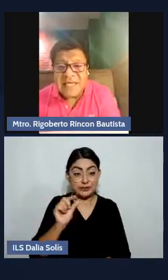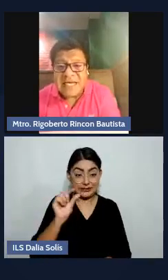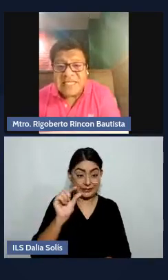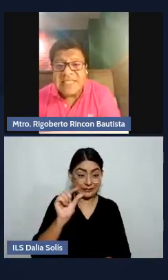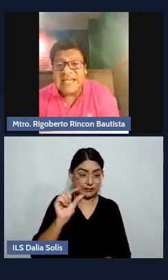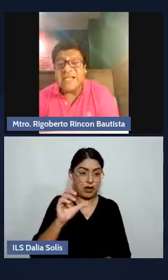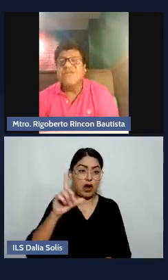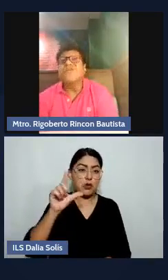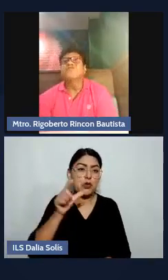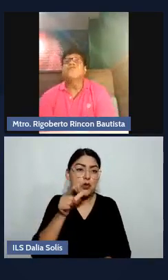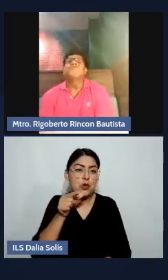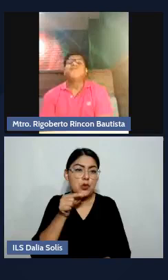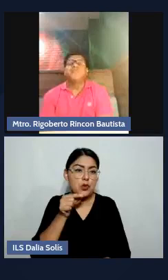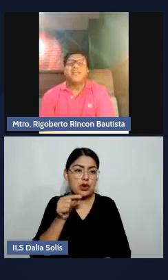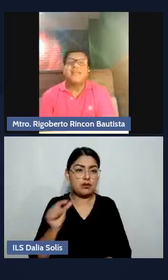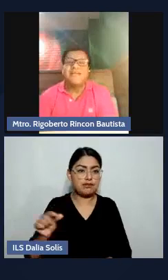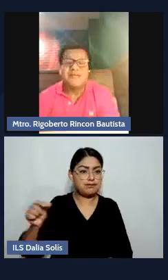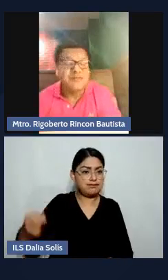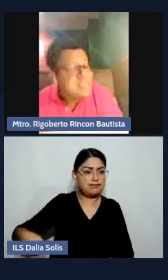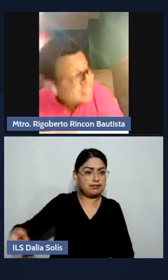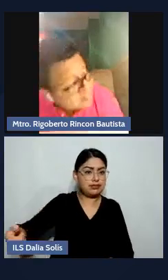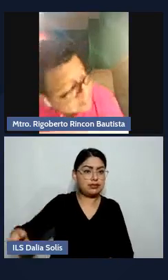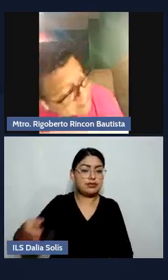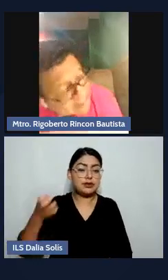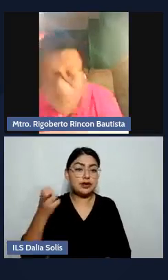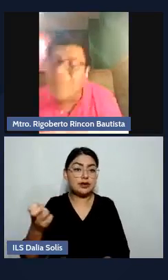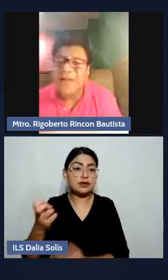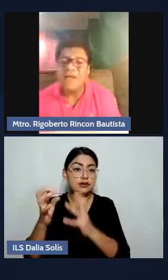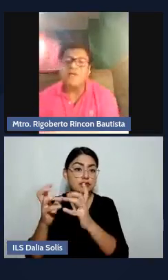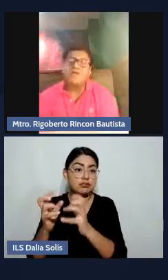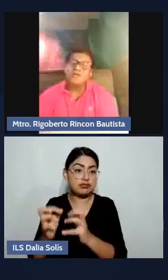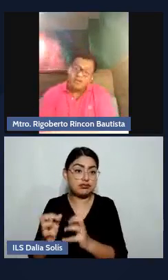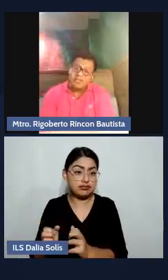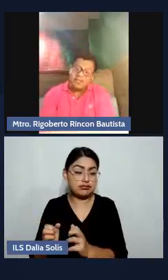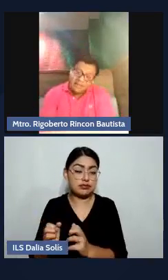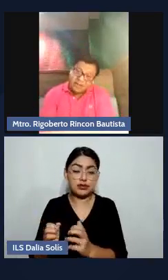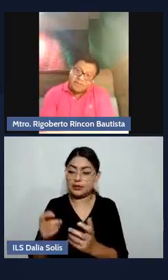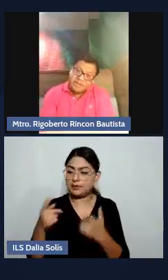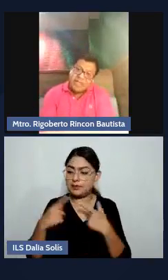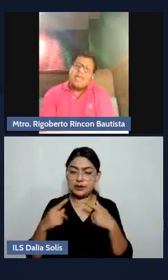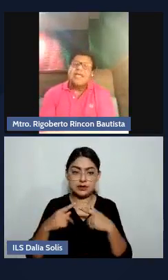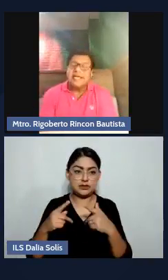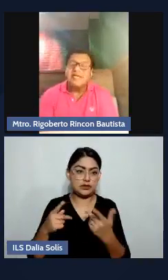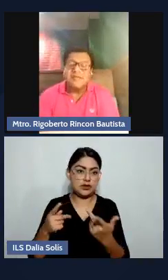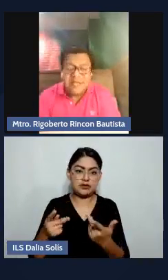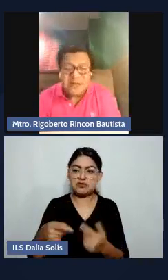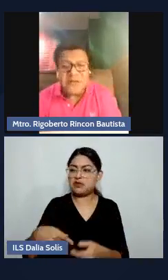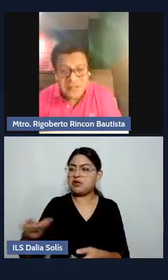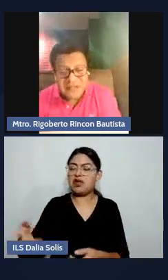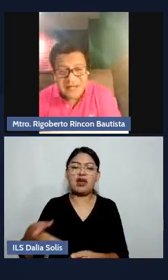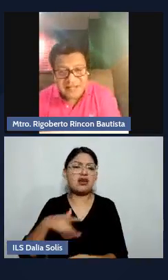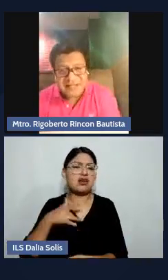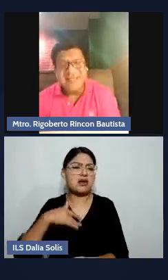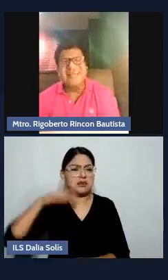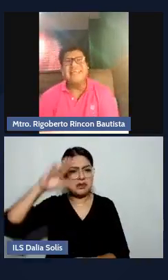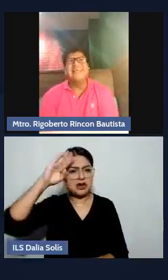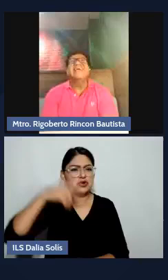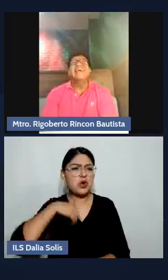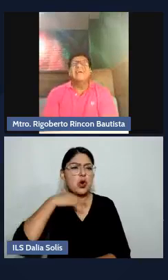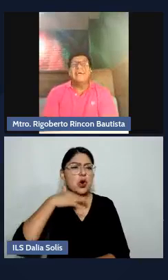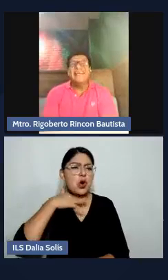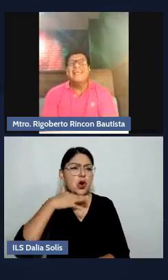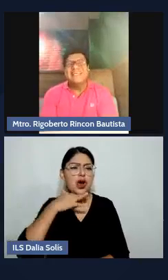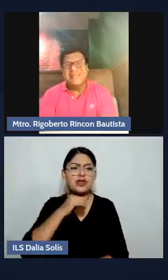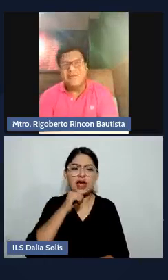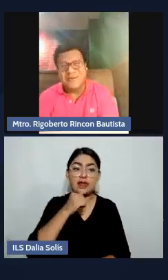no son biodegradables. Pues déjame decirte, compañero consumidor de tabaco, que eres un alto contaminante. Si lo